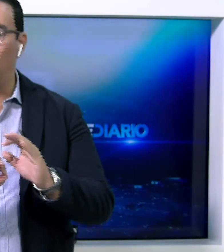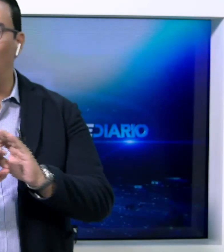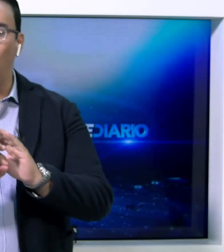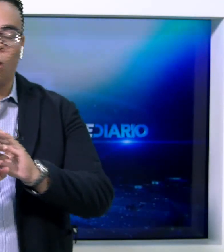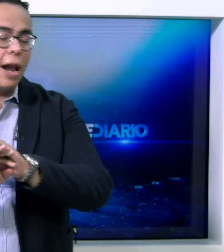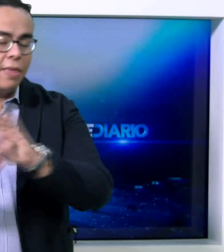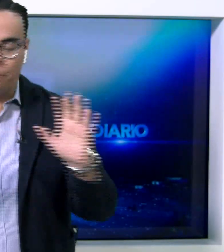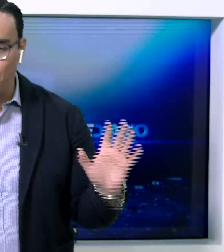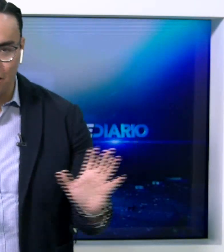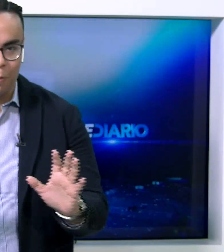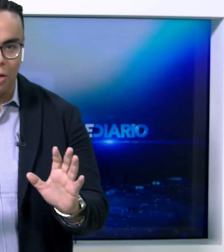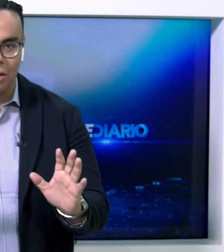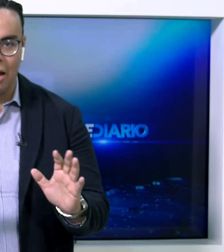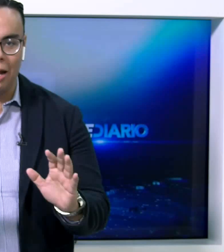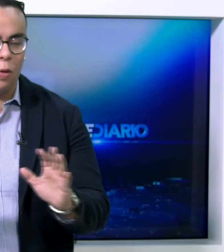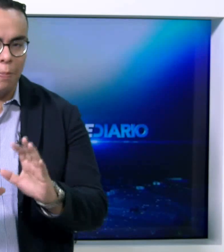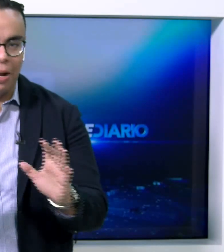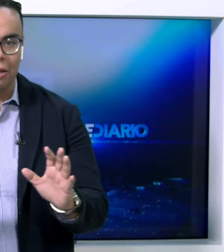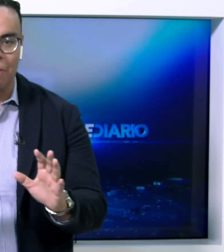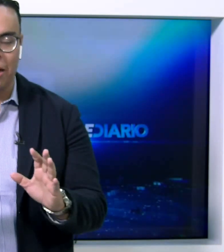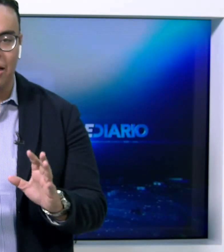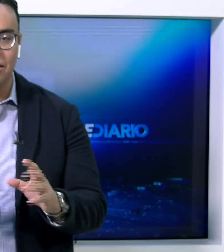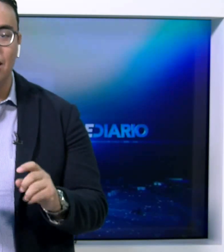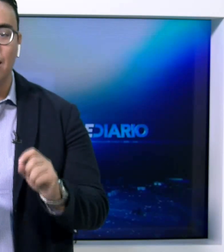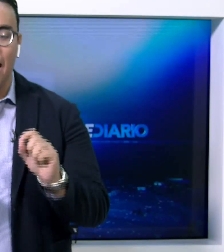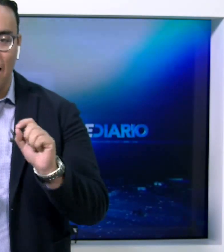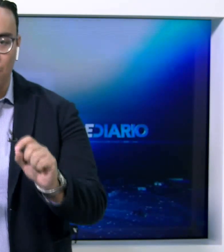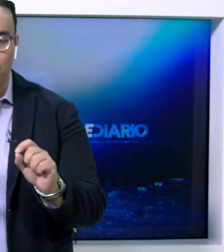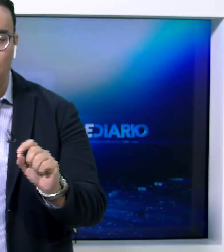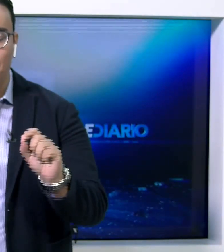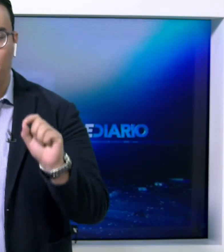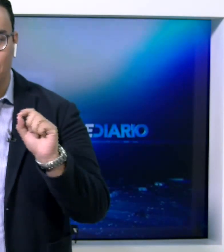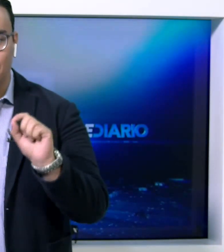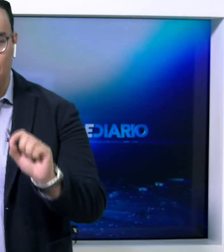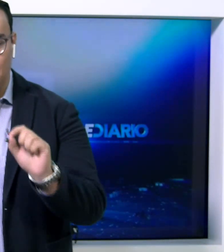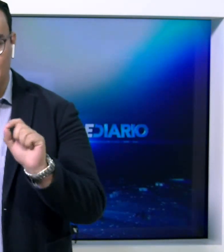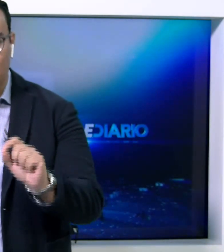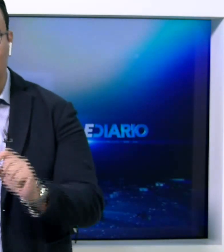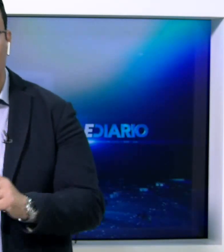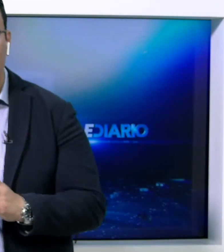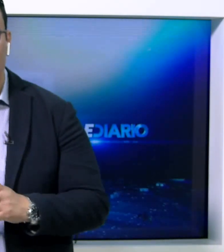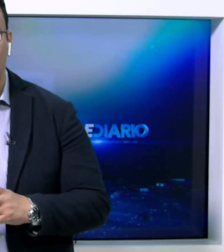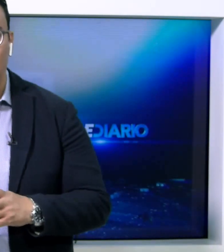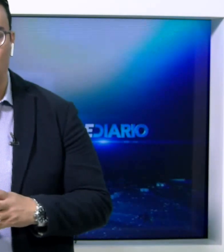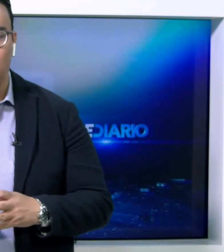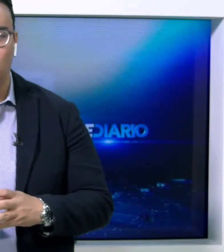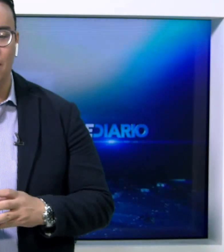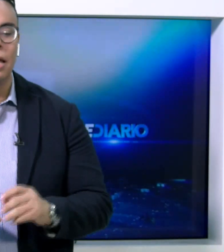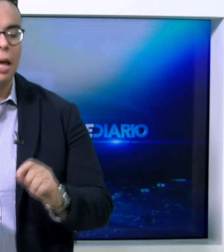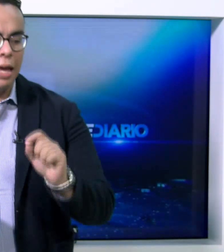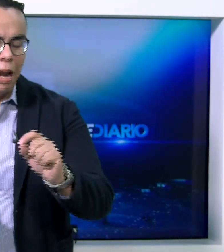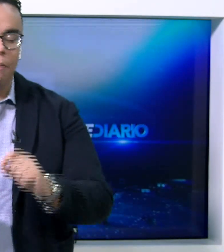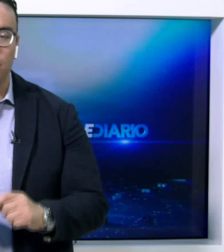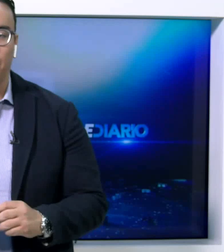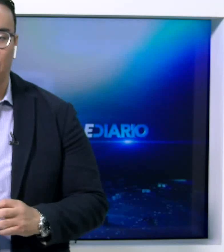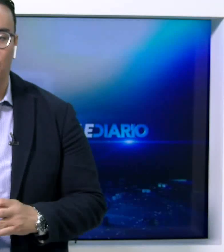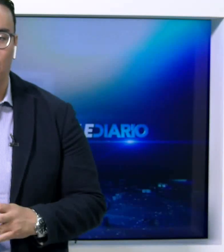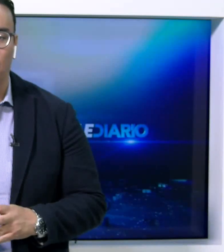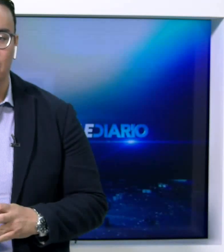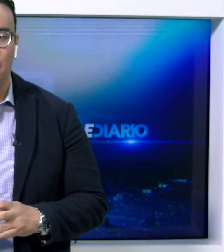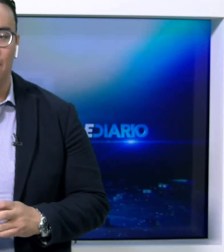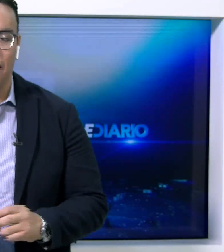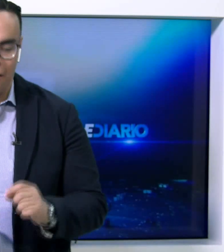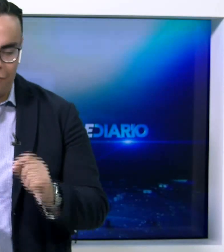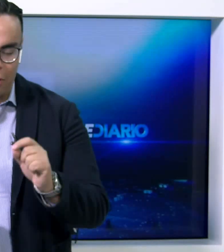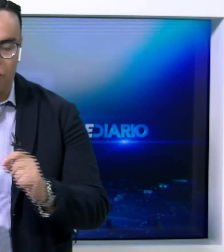esas, nadie puede ser policía en ninguna parte del país. Hay un problema, Fuerza Civil tendrá que entrarle al quite en algunas zonas. Ya le vamos a platicar un